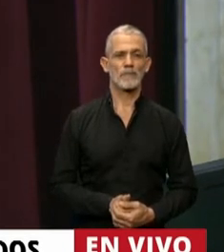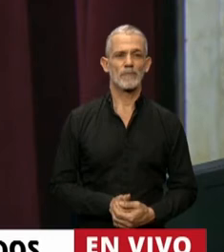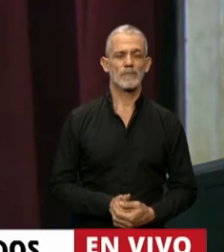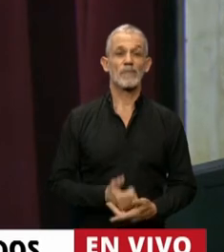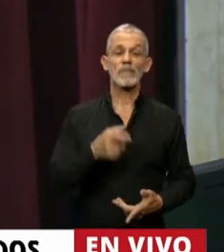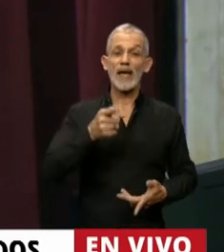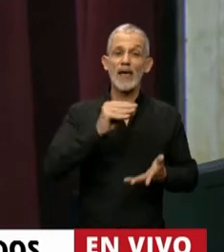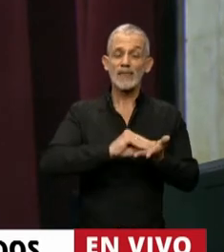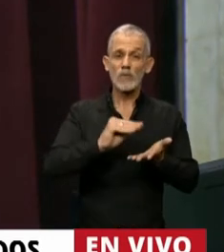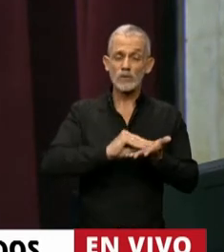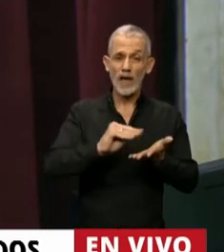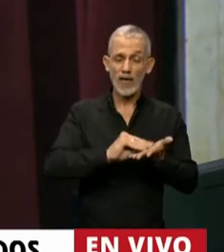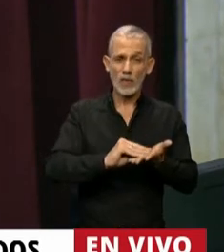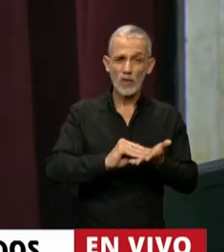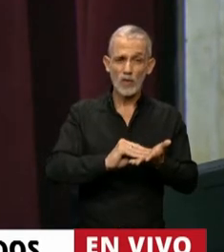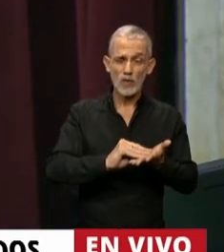Diputado